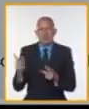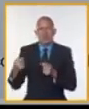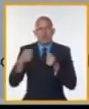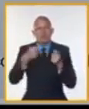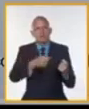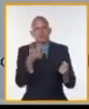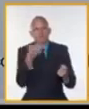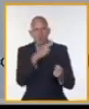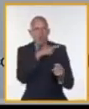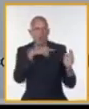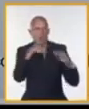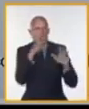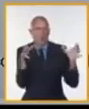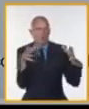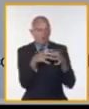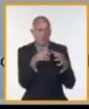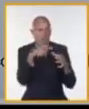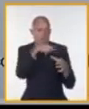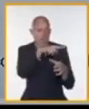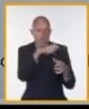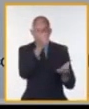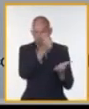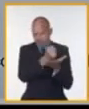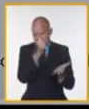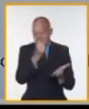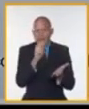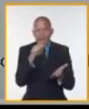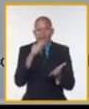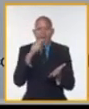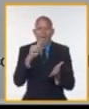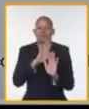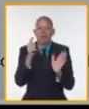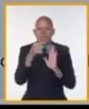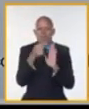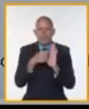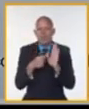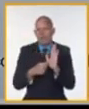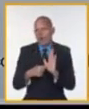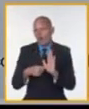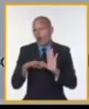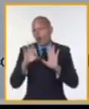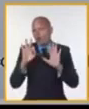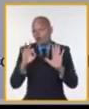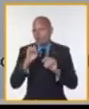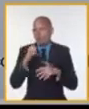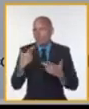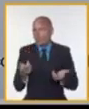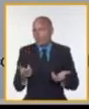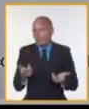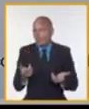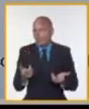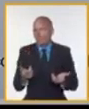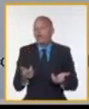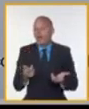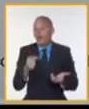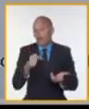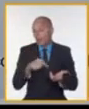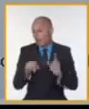y definió 8 objetivos generales. El primero y el más